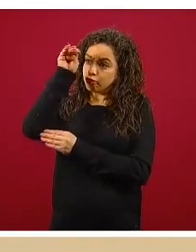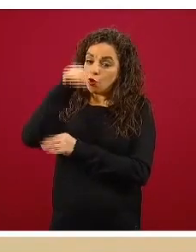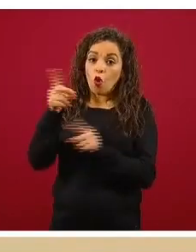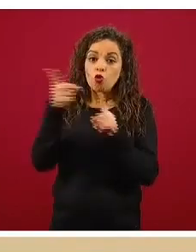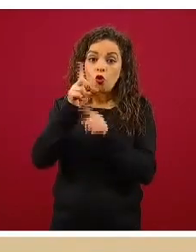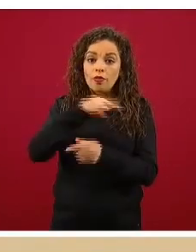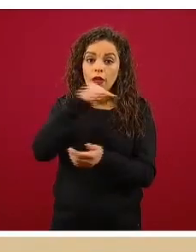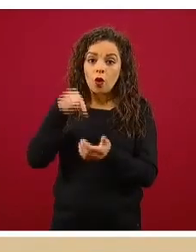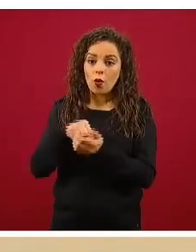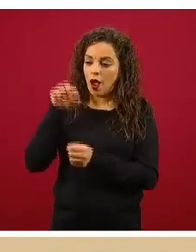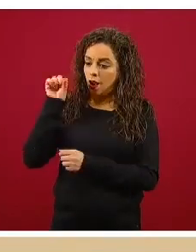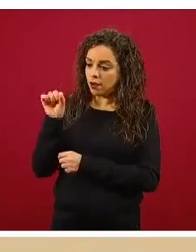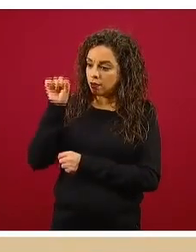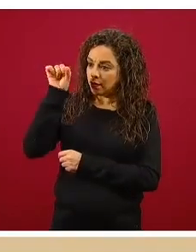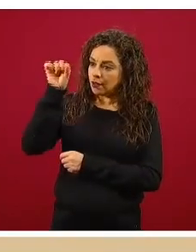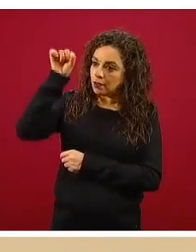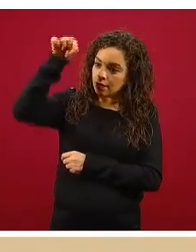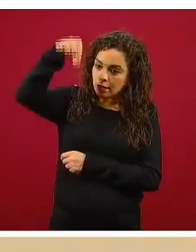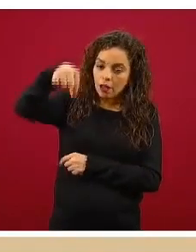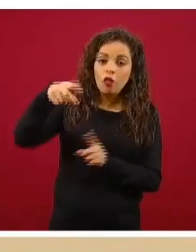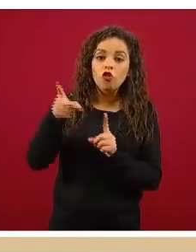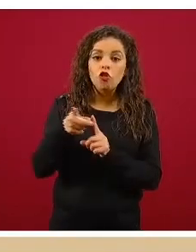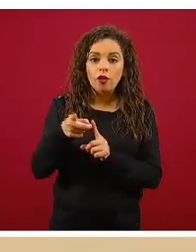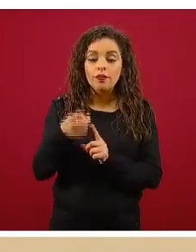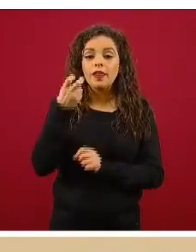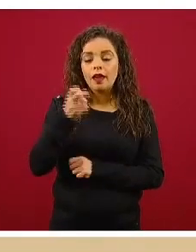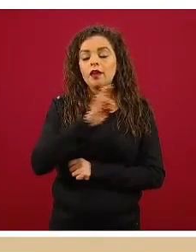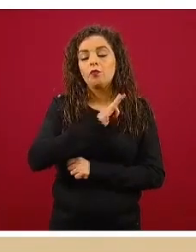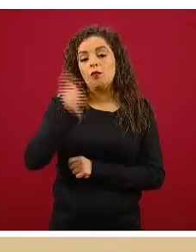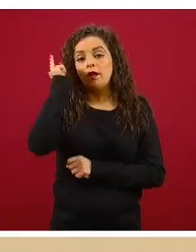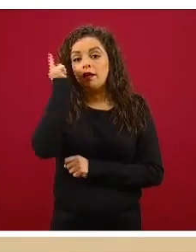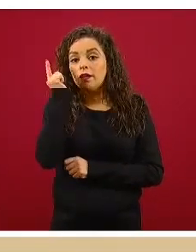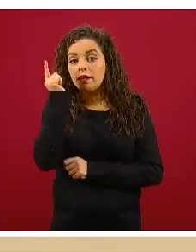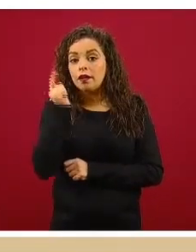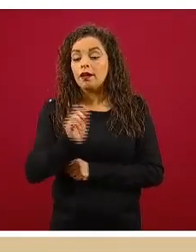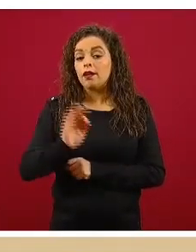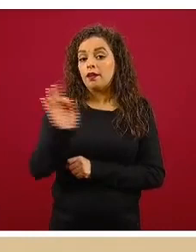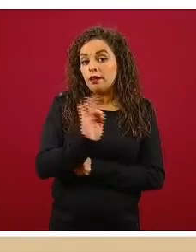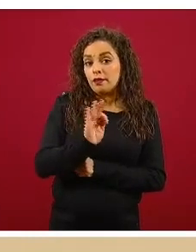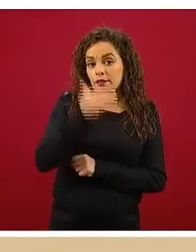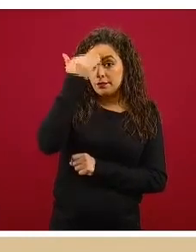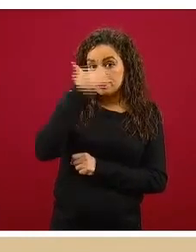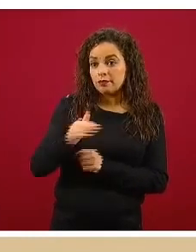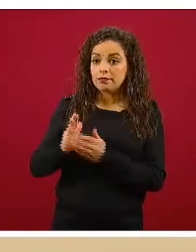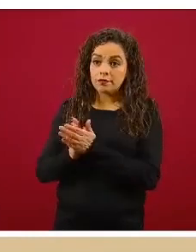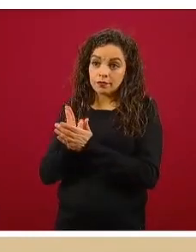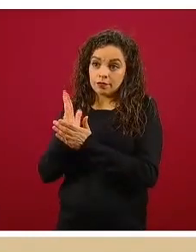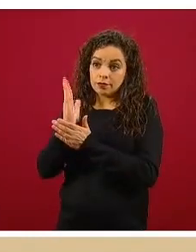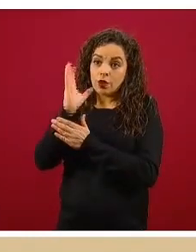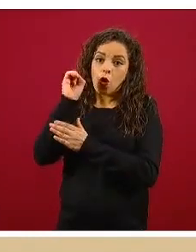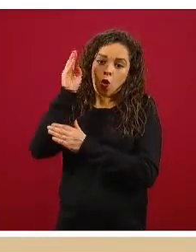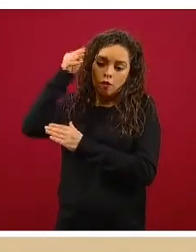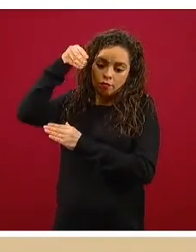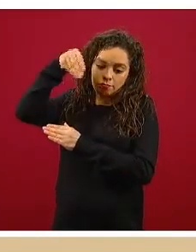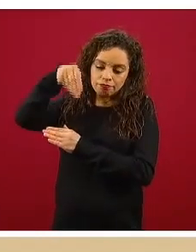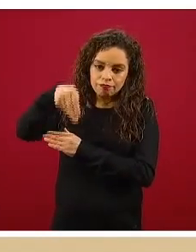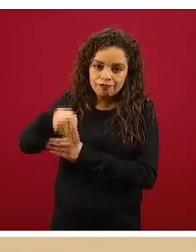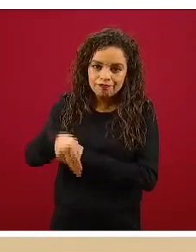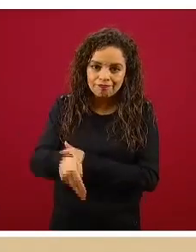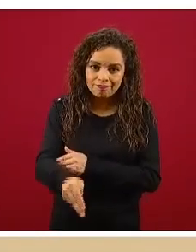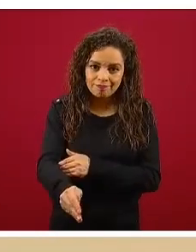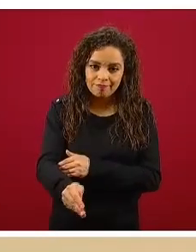y ver si llegando a un punto empezamos nuevamente a subir o empezamos a tener o empezamos a bajar, y entonces lo